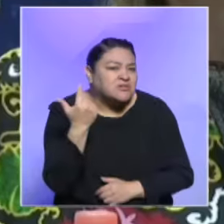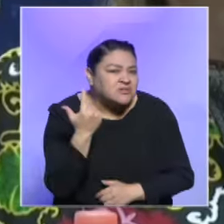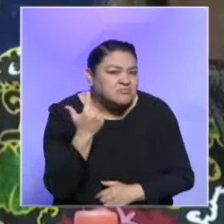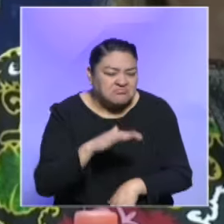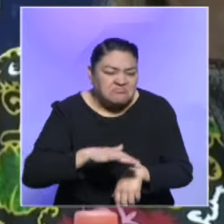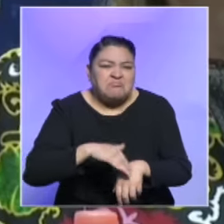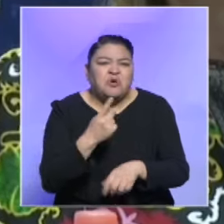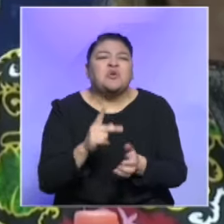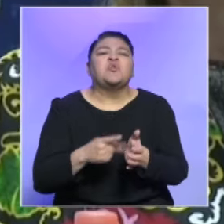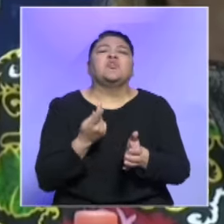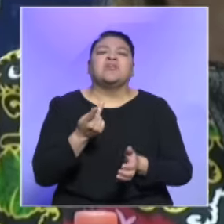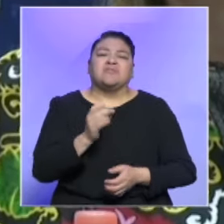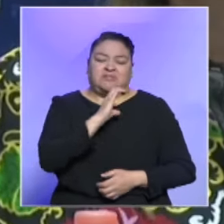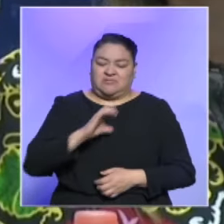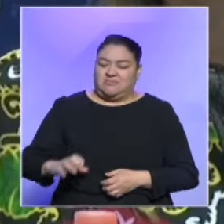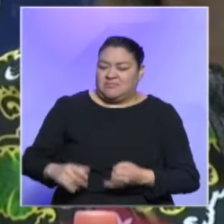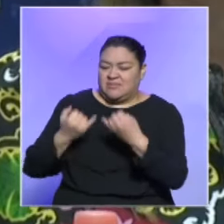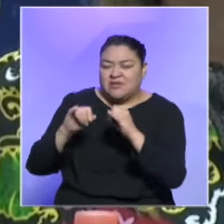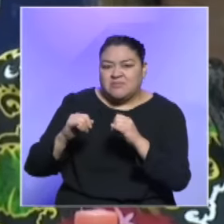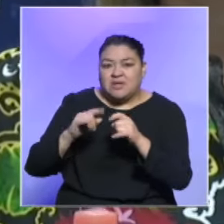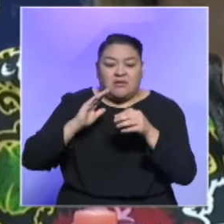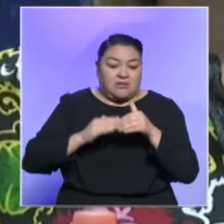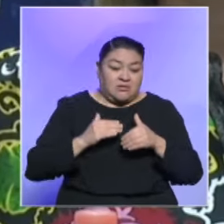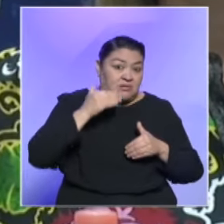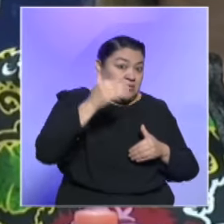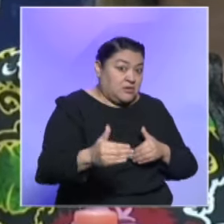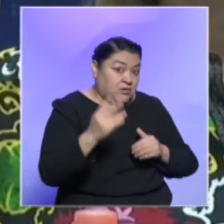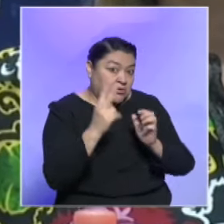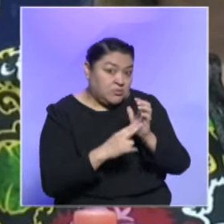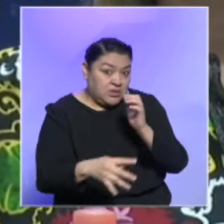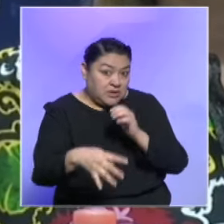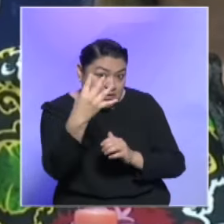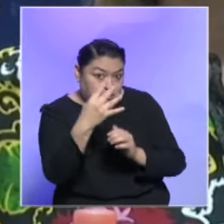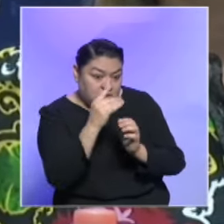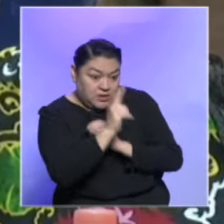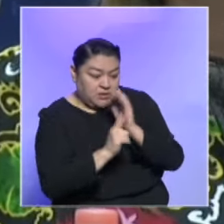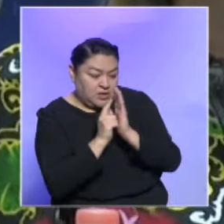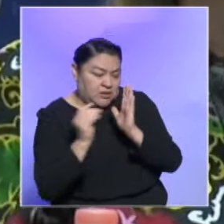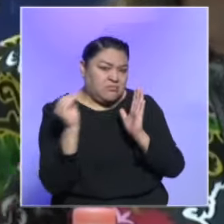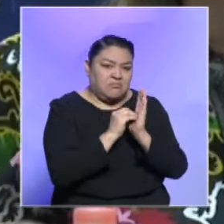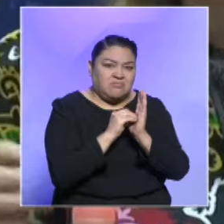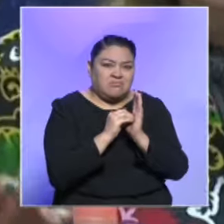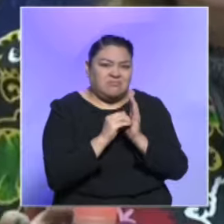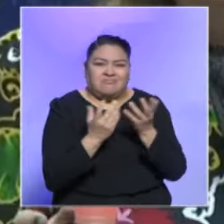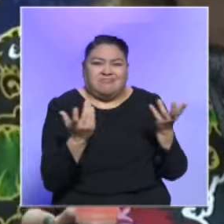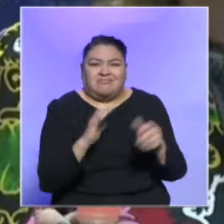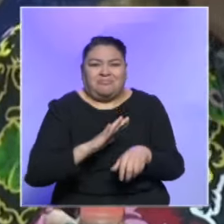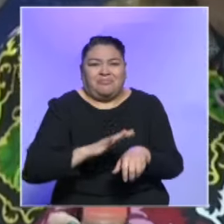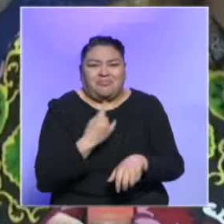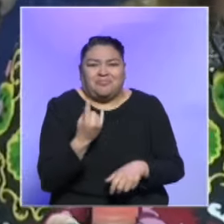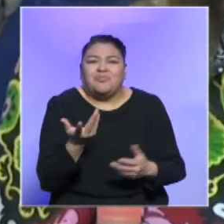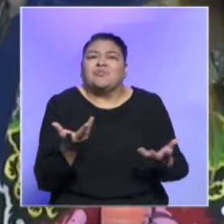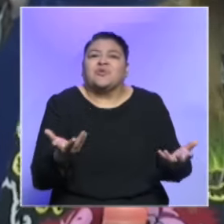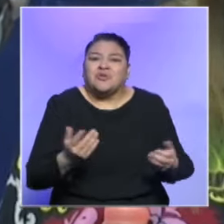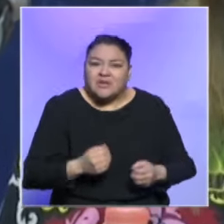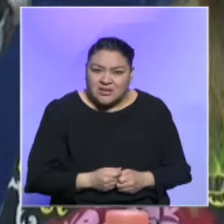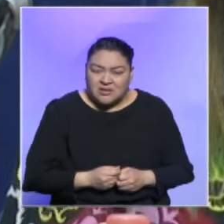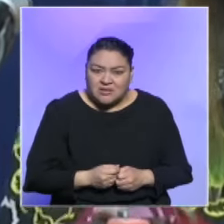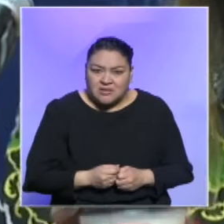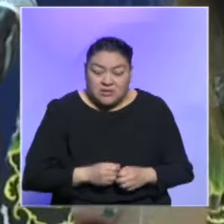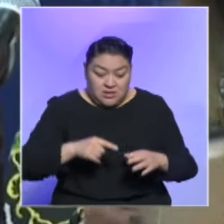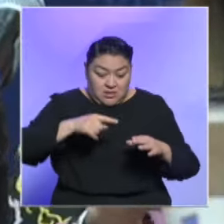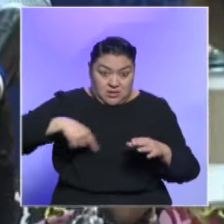¿Por qué fueron reguladas hasta 2014? ¿Por qué? ¿Estaban pensando